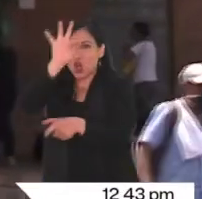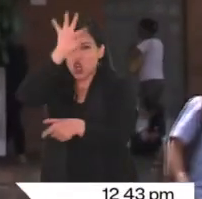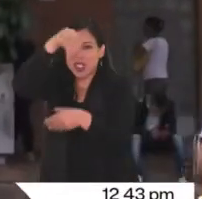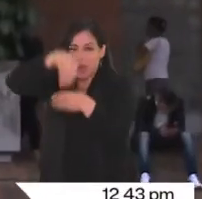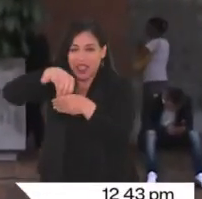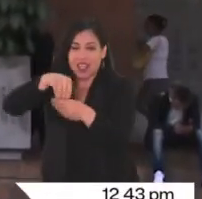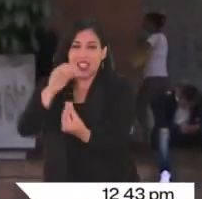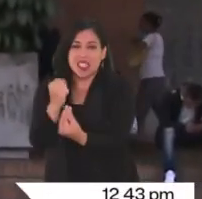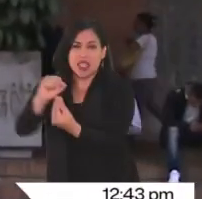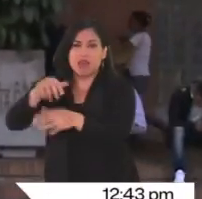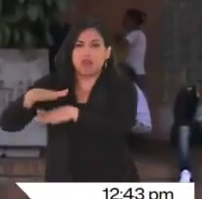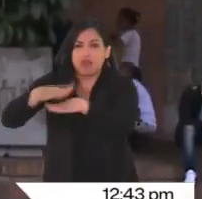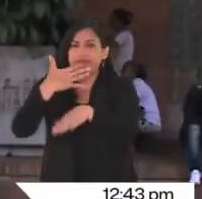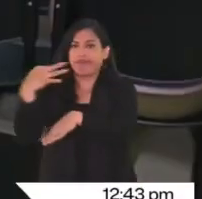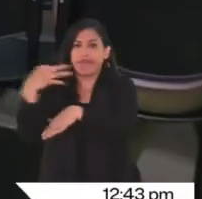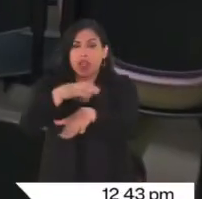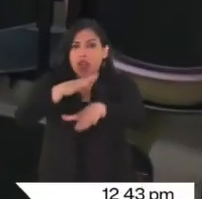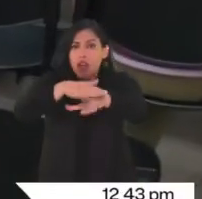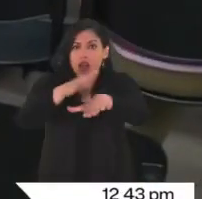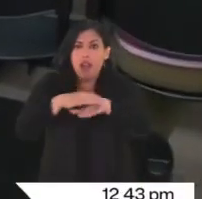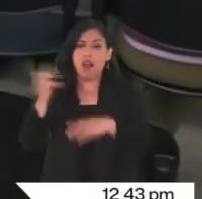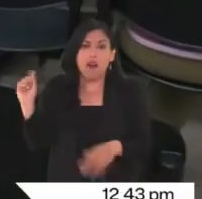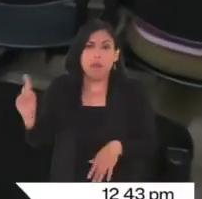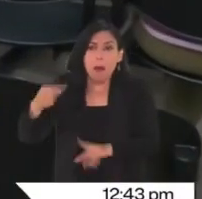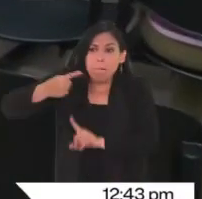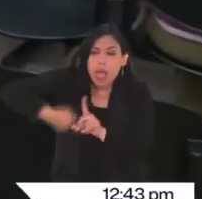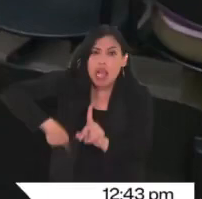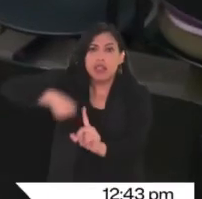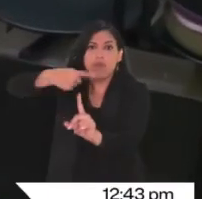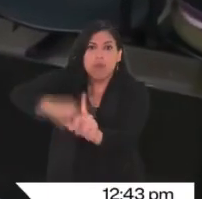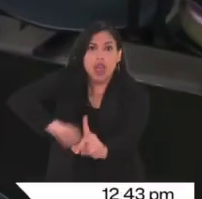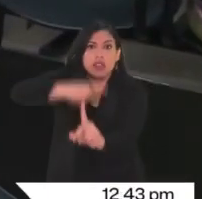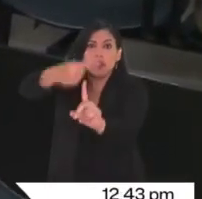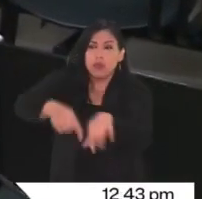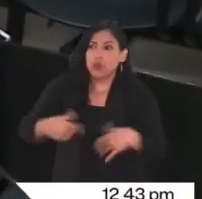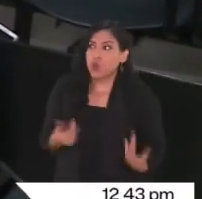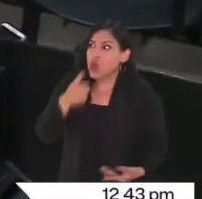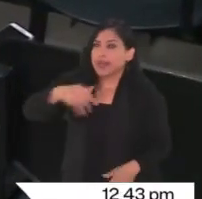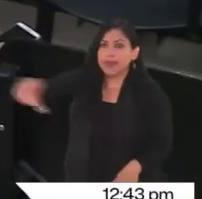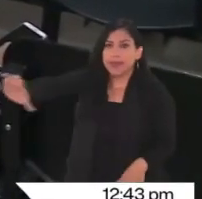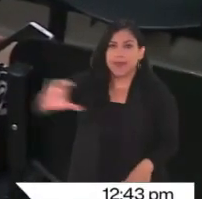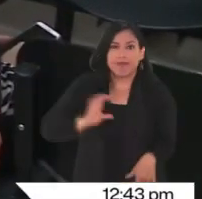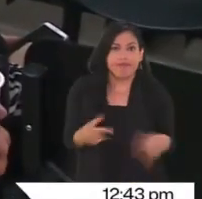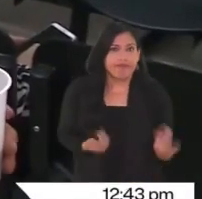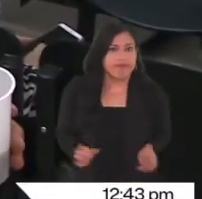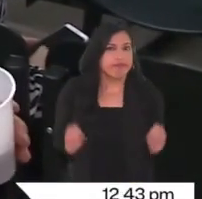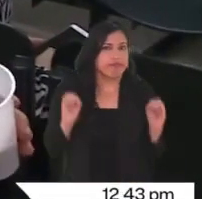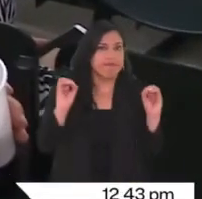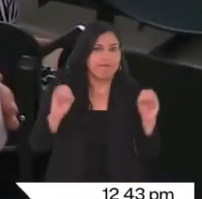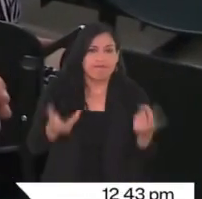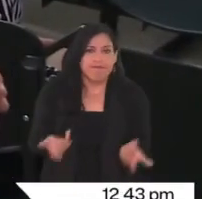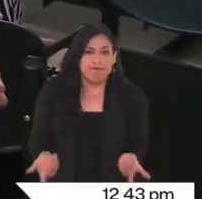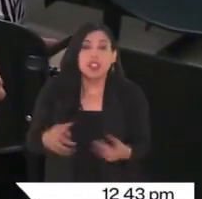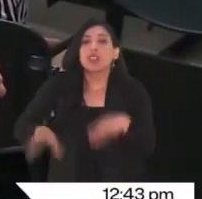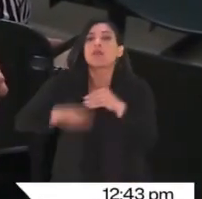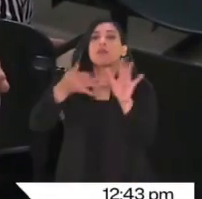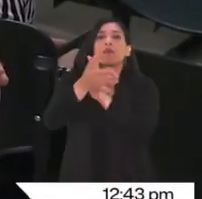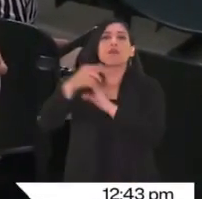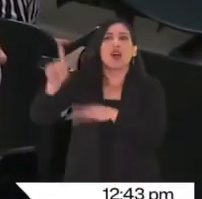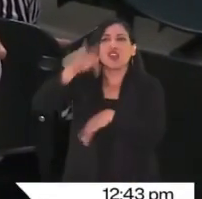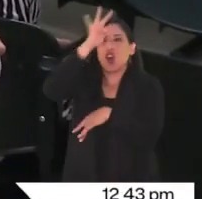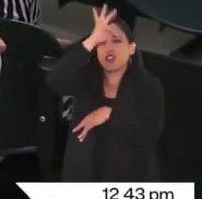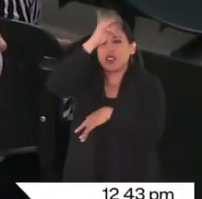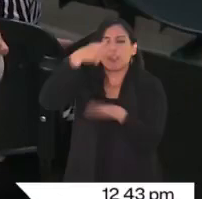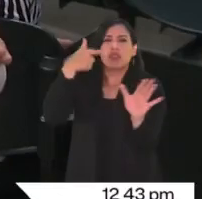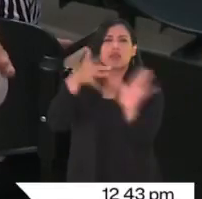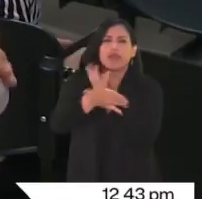Hospital General de Medellín es que desde hace varios meses no estarían recibiendo su sueldo. Y por supuesto, el